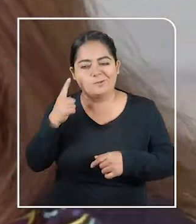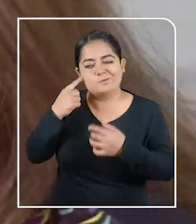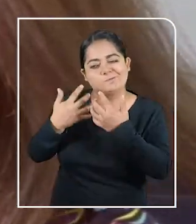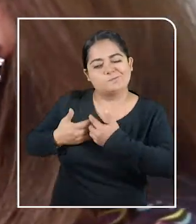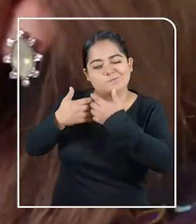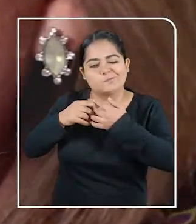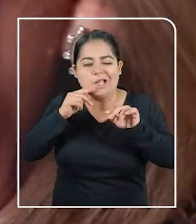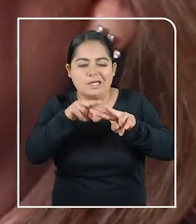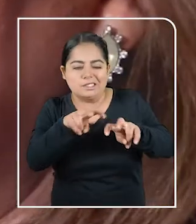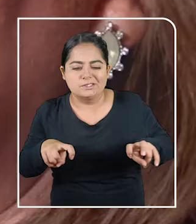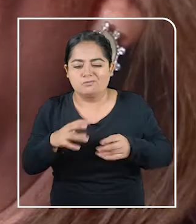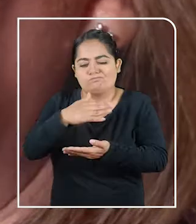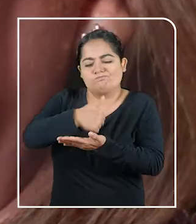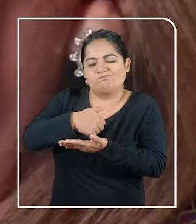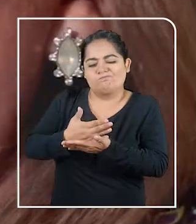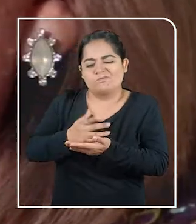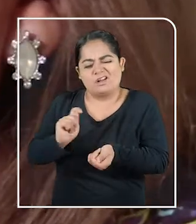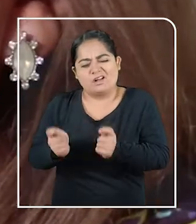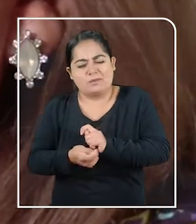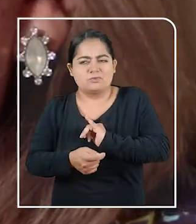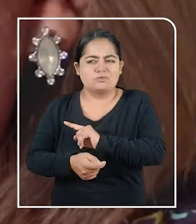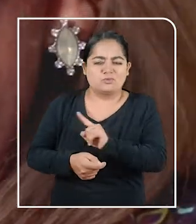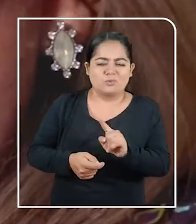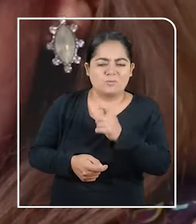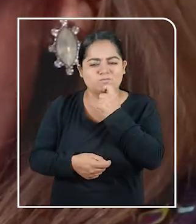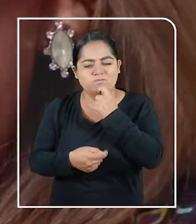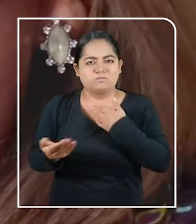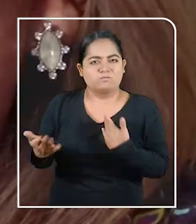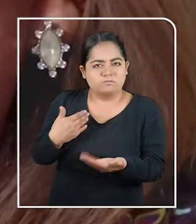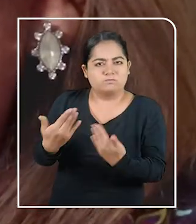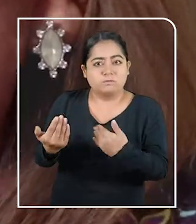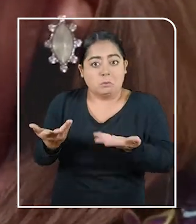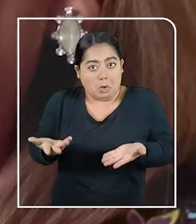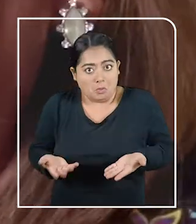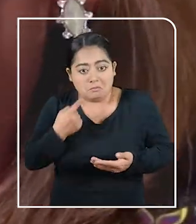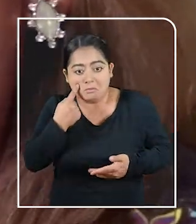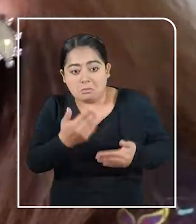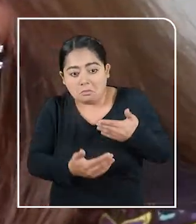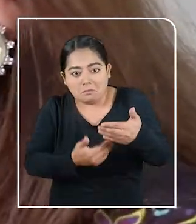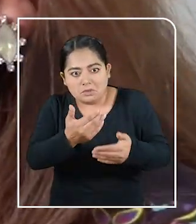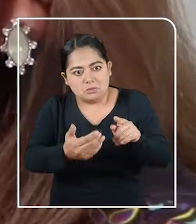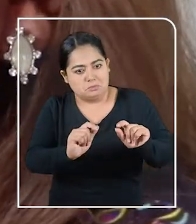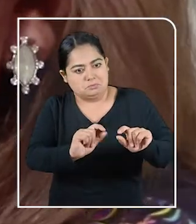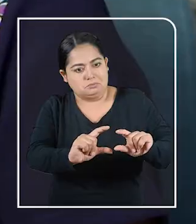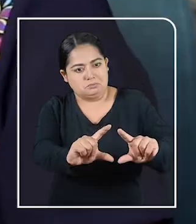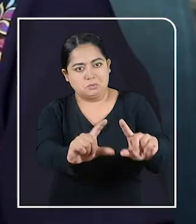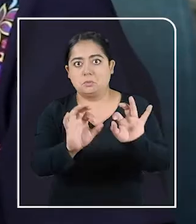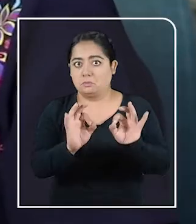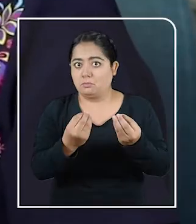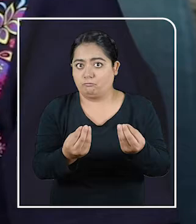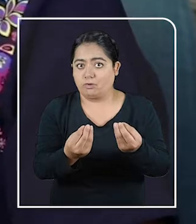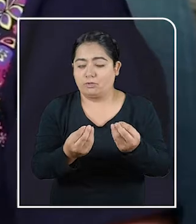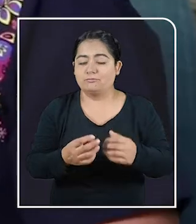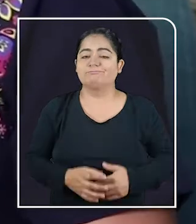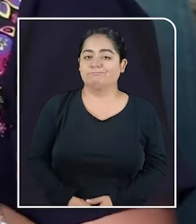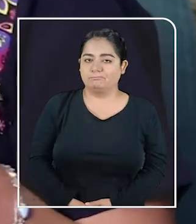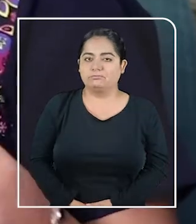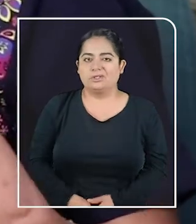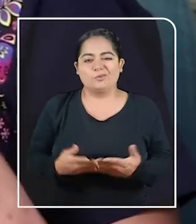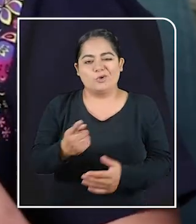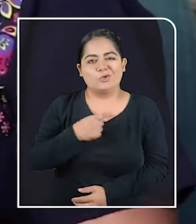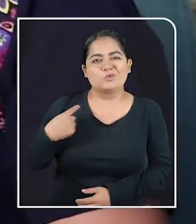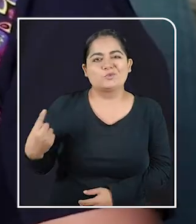si cambiábamos la estrategia, pero vimos que la estrategia, como lo estábamos haciendo, estaba dando frutos, y cómo